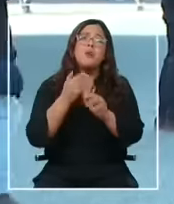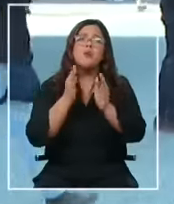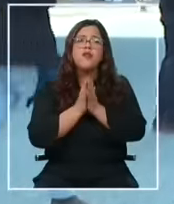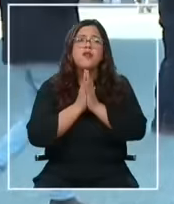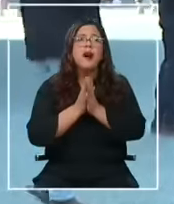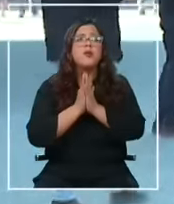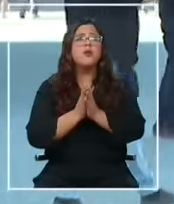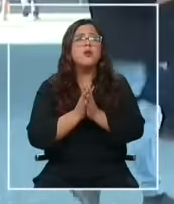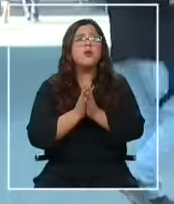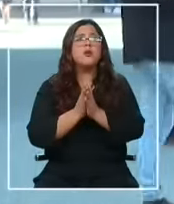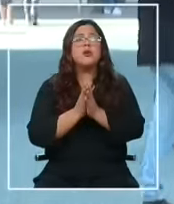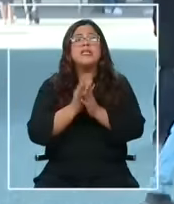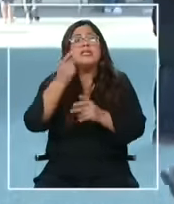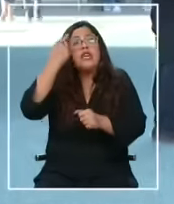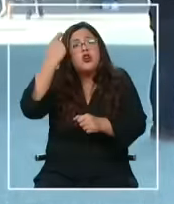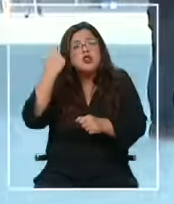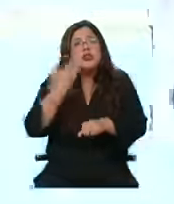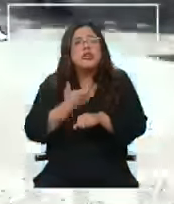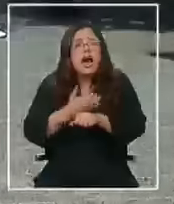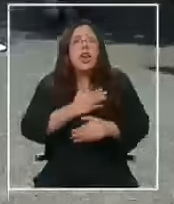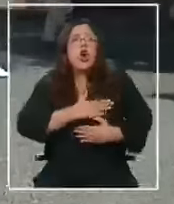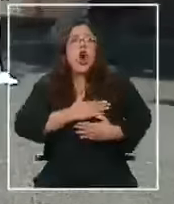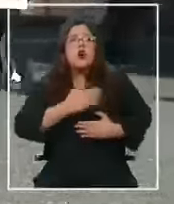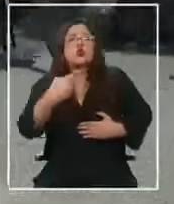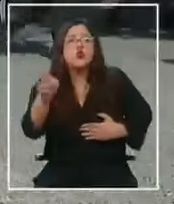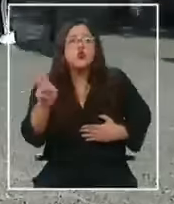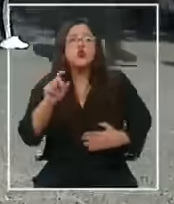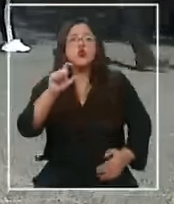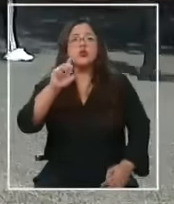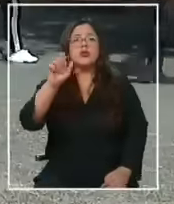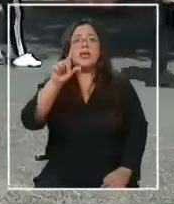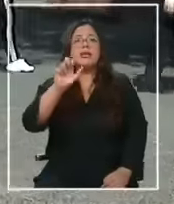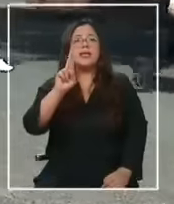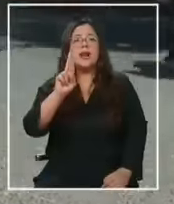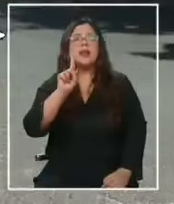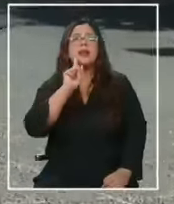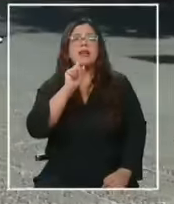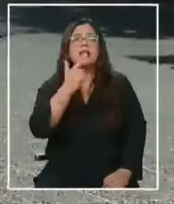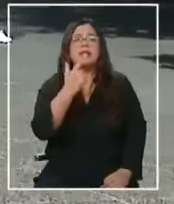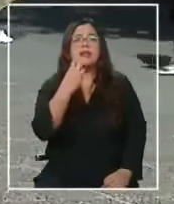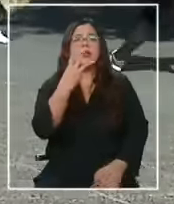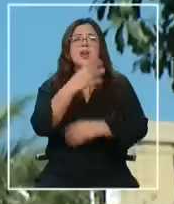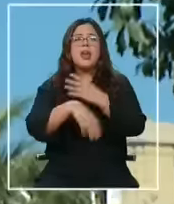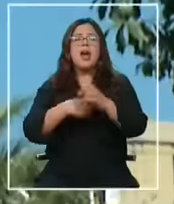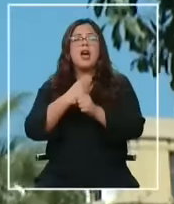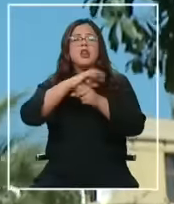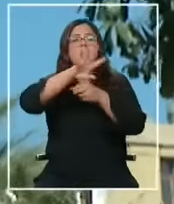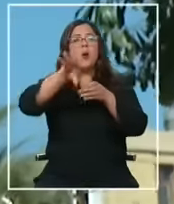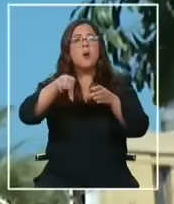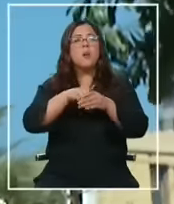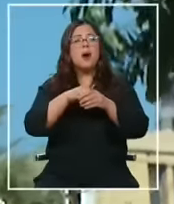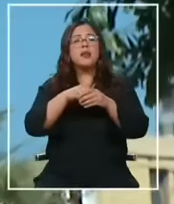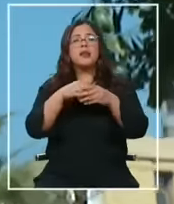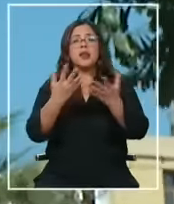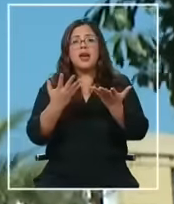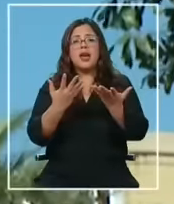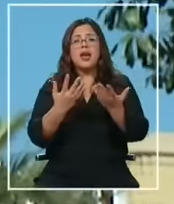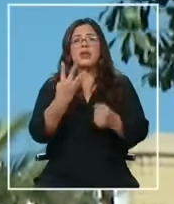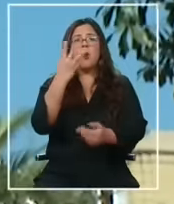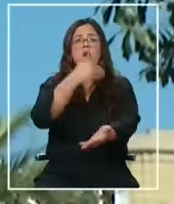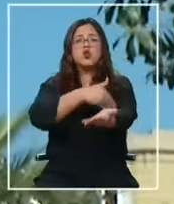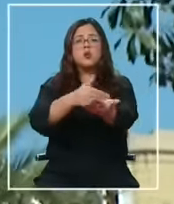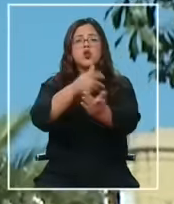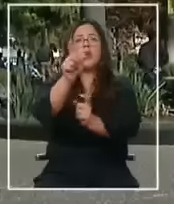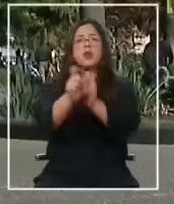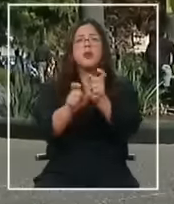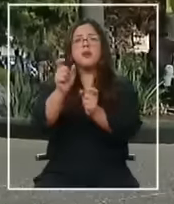si acaso queda algo de conciencia en vuestros corazones. César tiene 73 años, es parte de los aproximadamente 4 millones